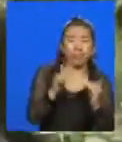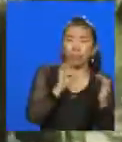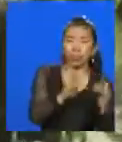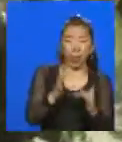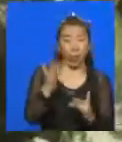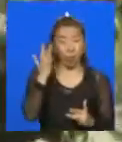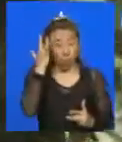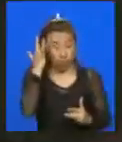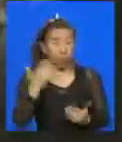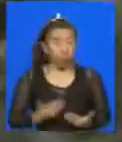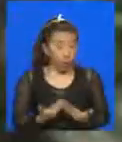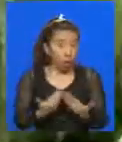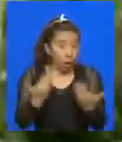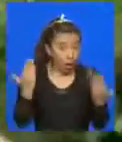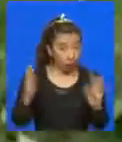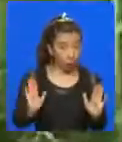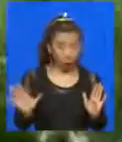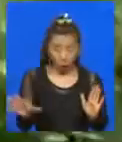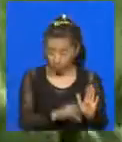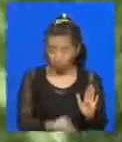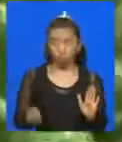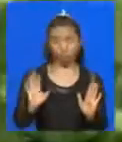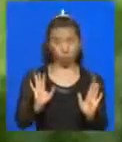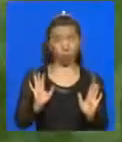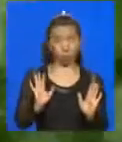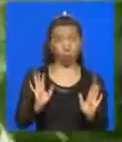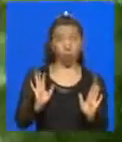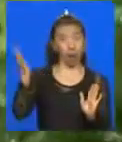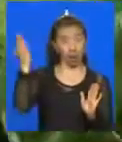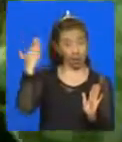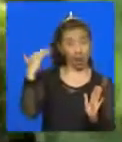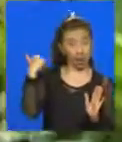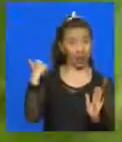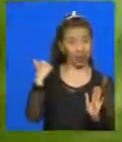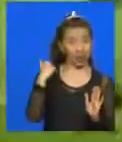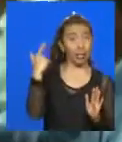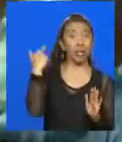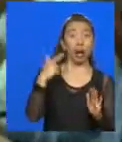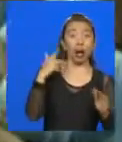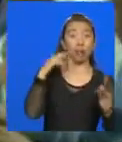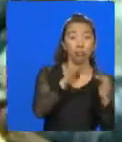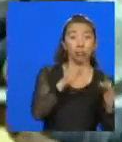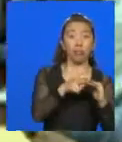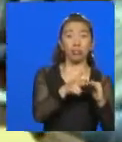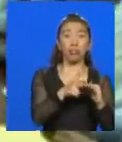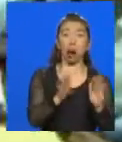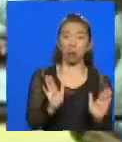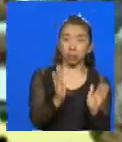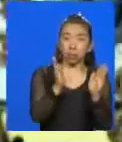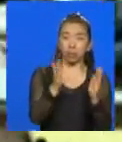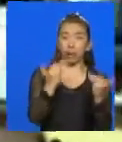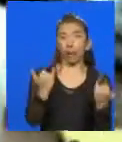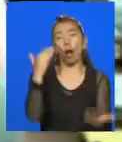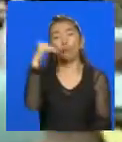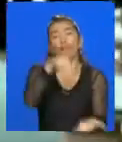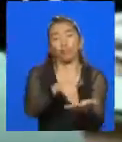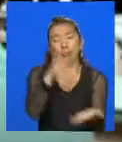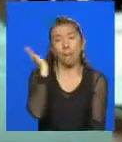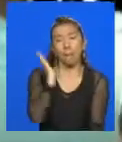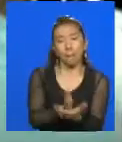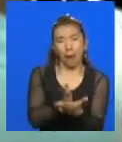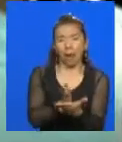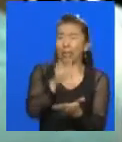beneficios son incontrovertibles pues han quedado demostrados con el ses unilateral de esta guerrilla otros por el contrario apuestan a dar termino